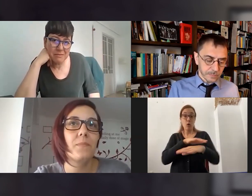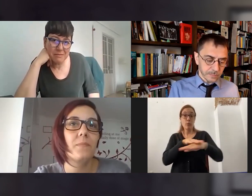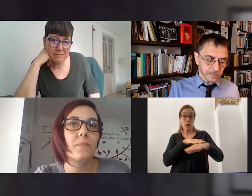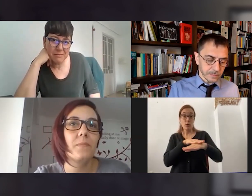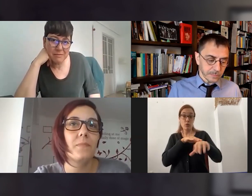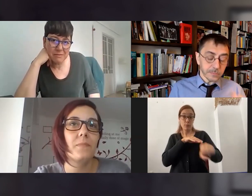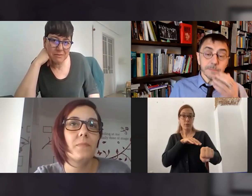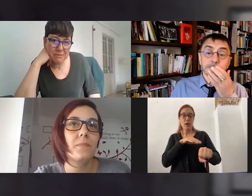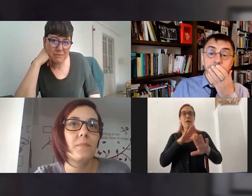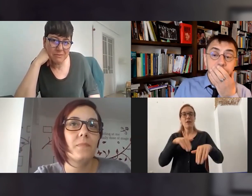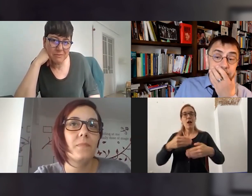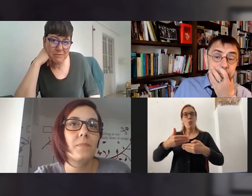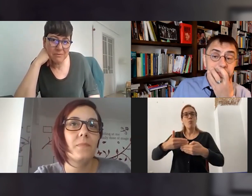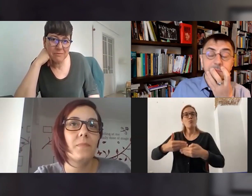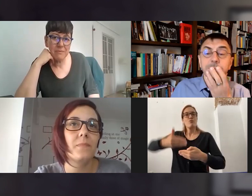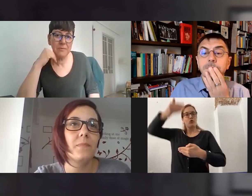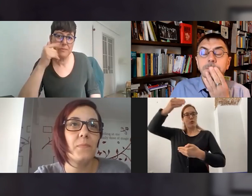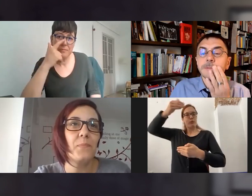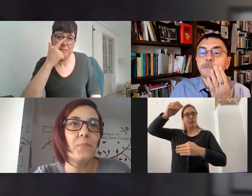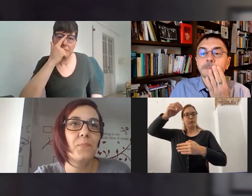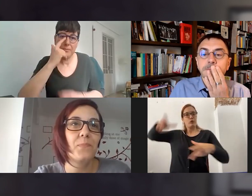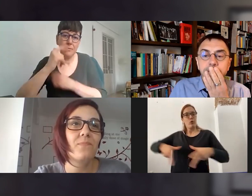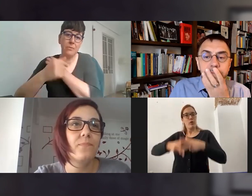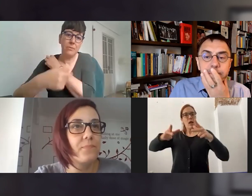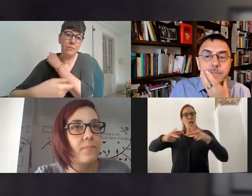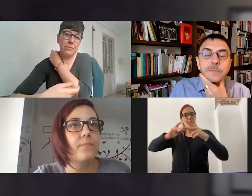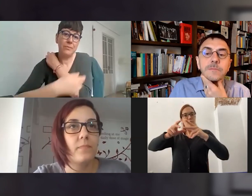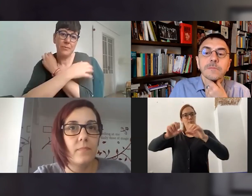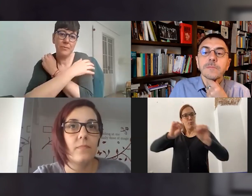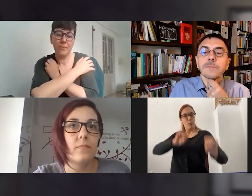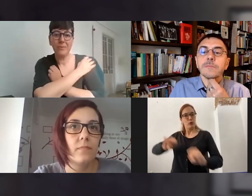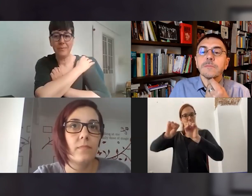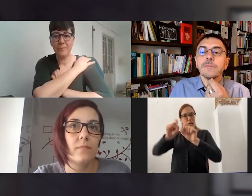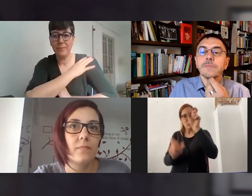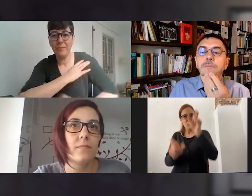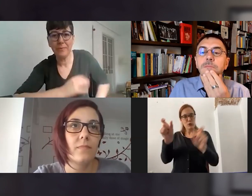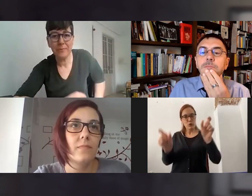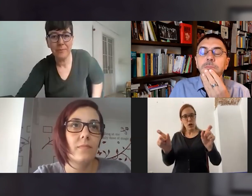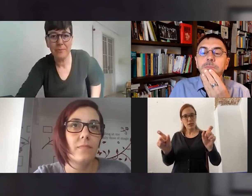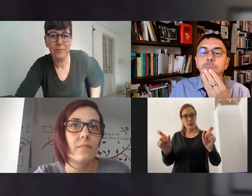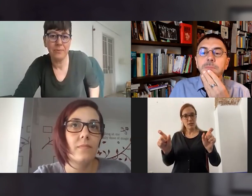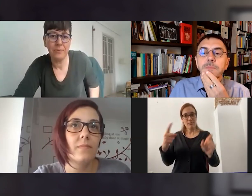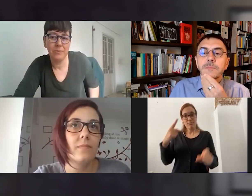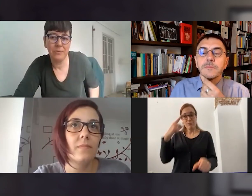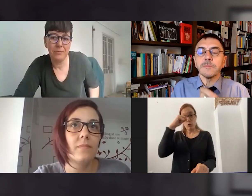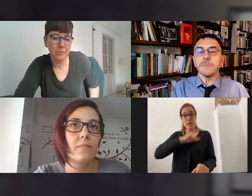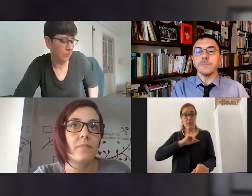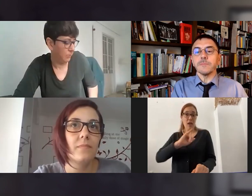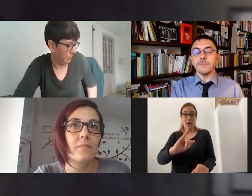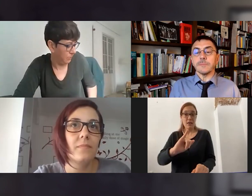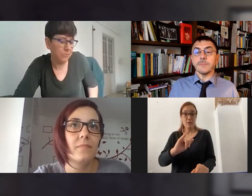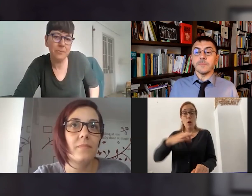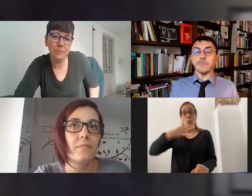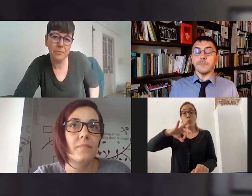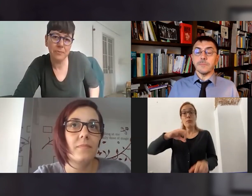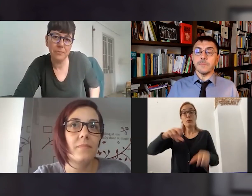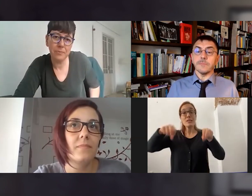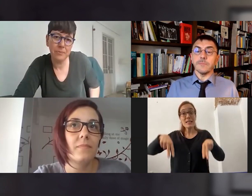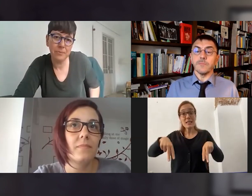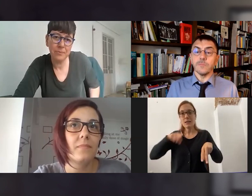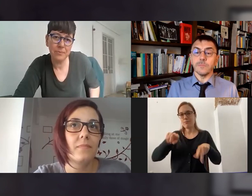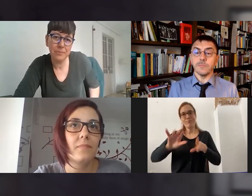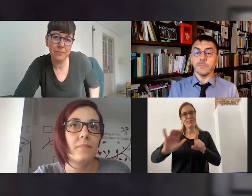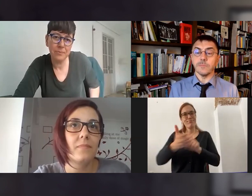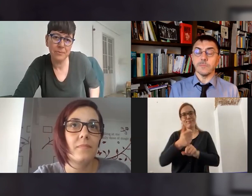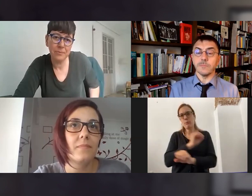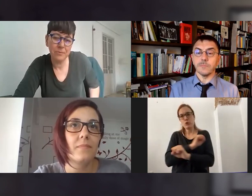escudo social que está protegiendo a millones de personas, y todos somos muy conscientes que sin Podemos eso no se habría logrado. Creo que Podemos también es un escudo frente